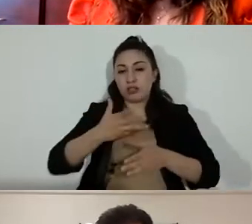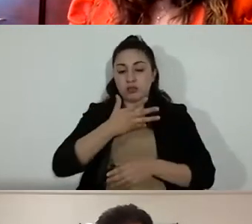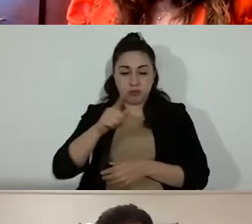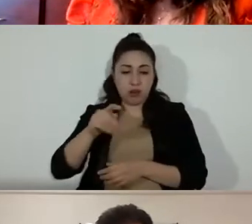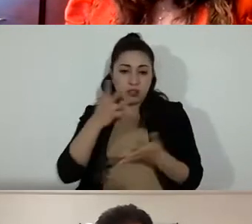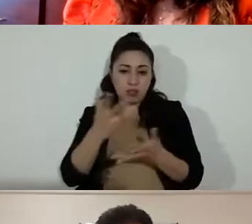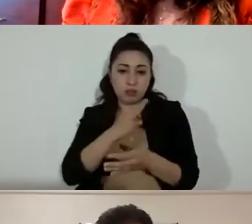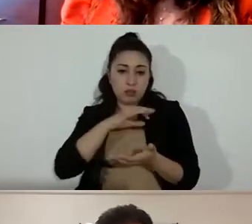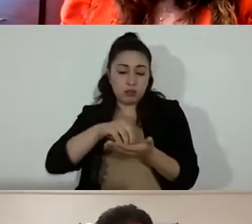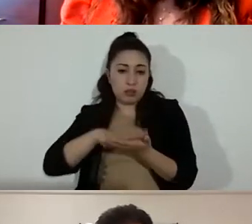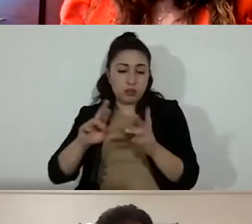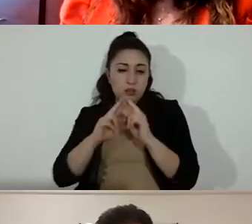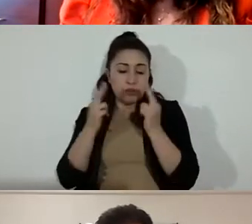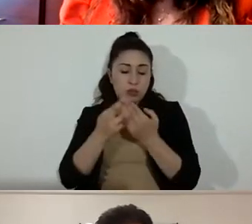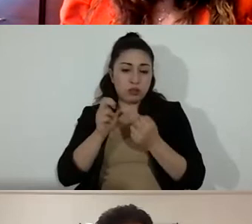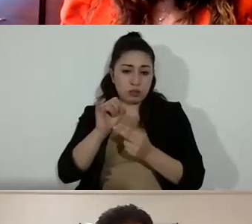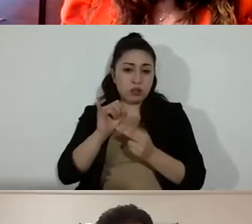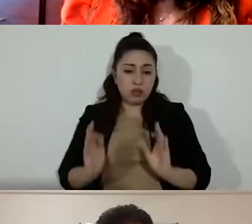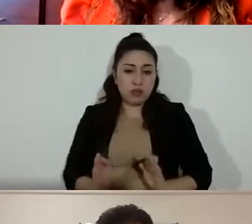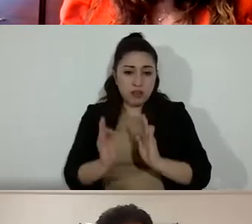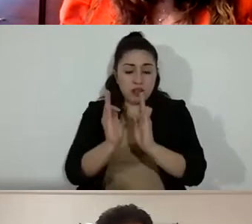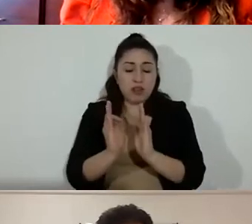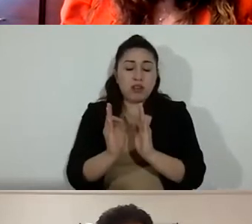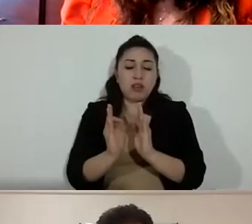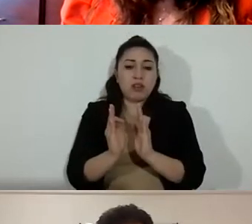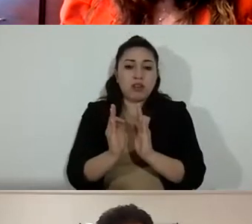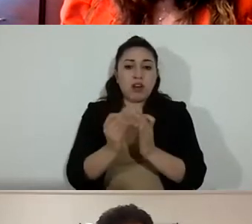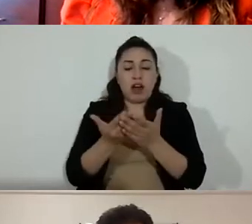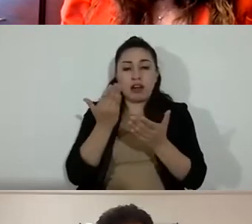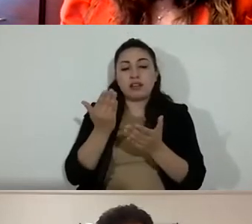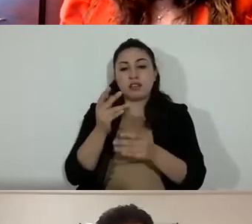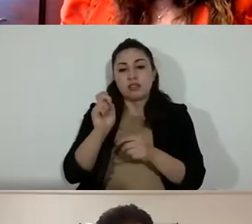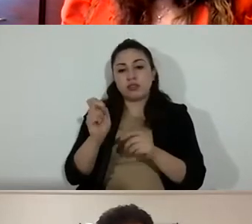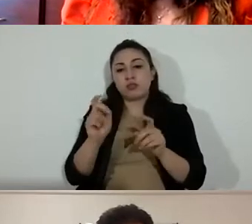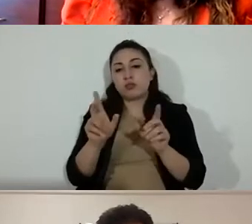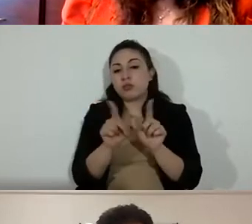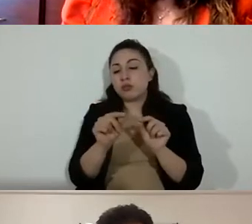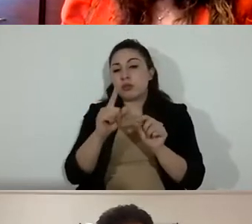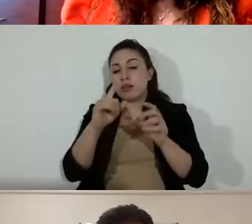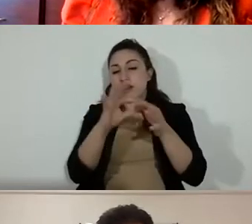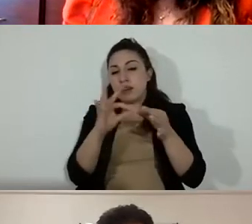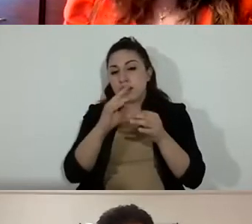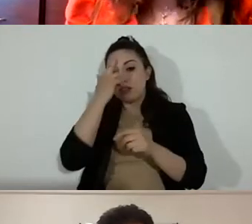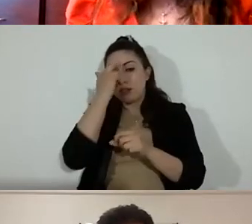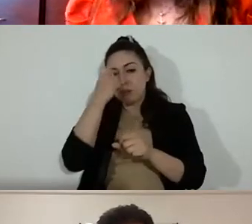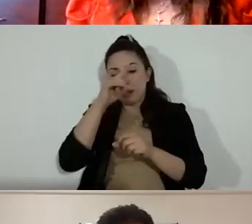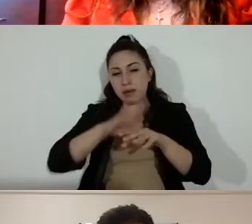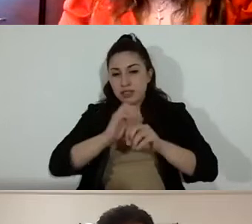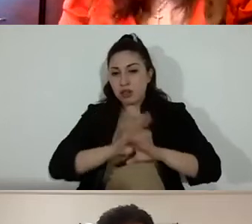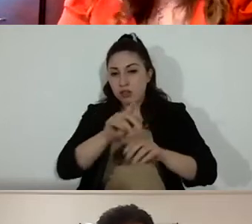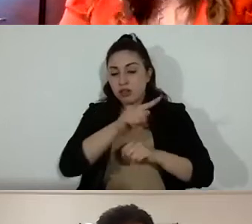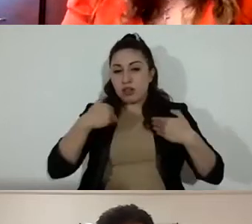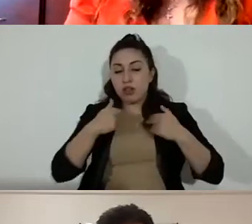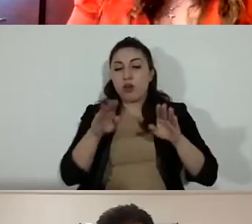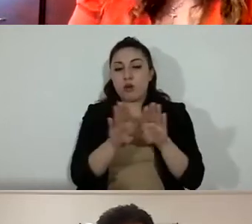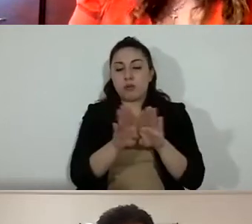bueno, pues únicamente es en abono a lo ya solicitado y como argumentación para ilustración de todas y todos, y que lo puedan